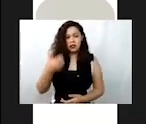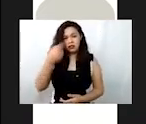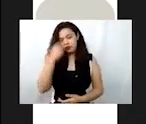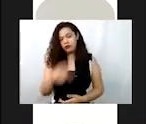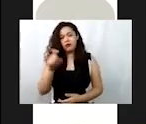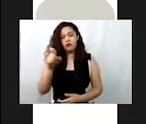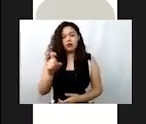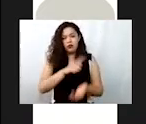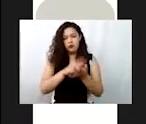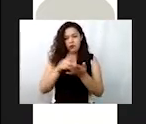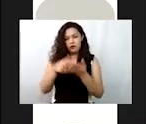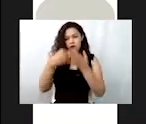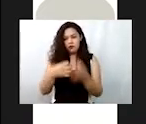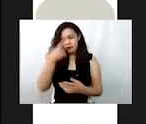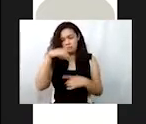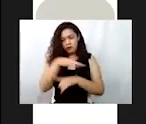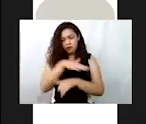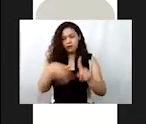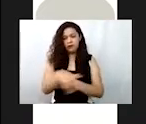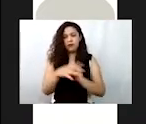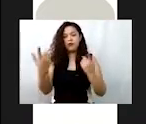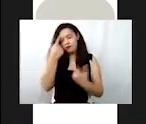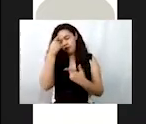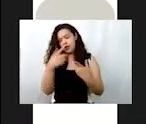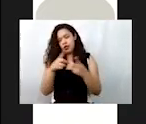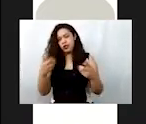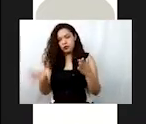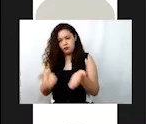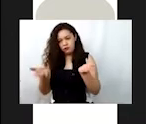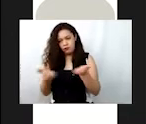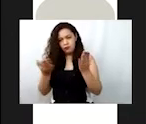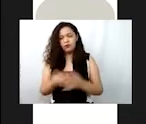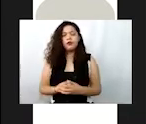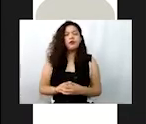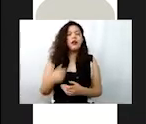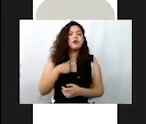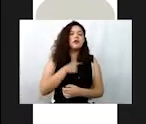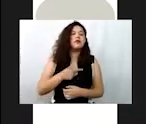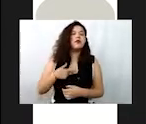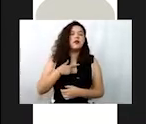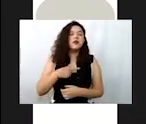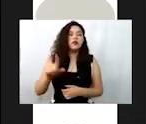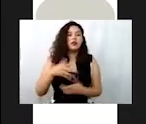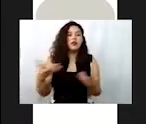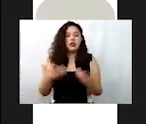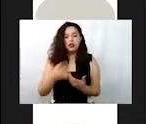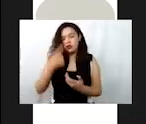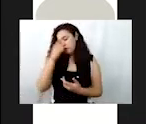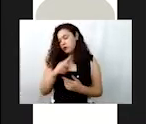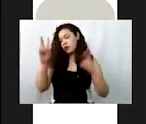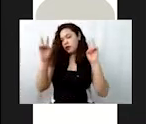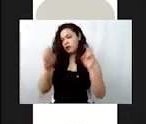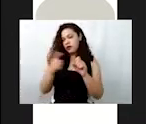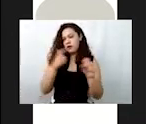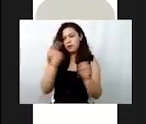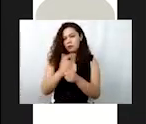saneamiento apropiadas para el contexto de la cooperación al desarrollo. Aquí me gusta lo que ellos hicieron en términos de también